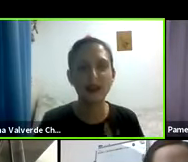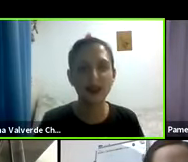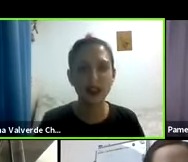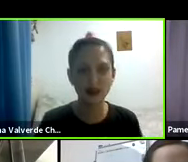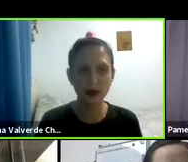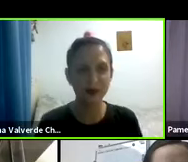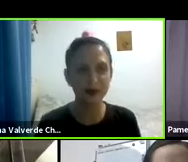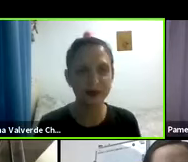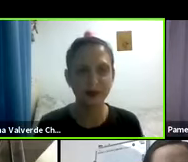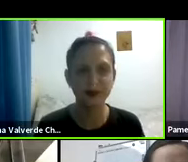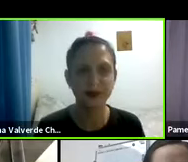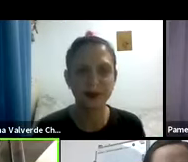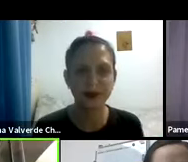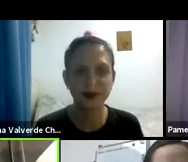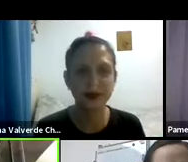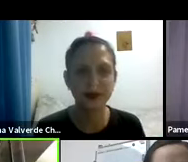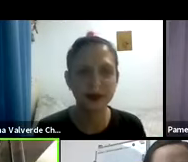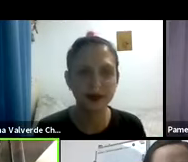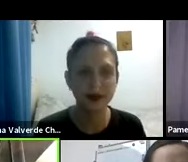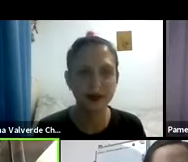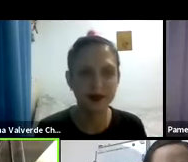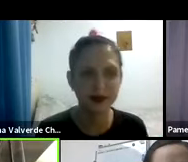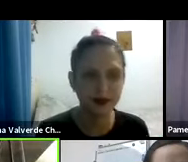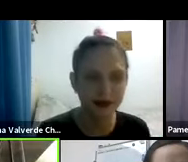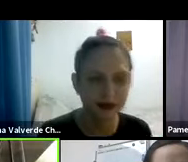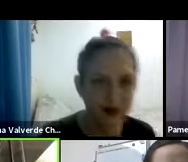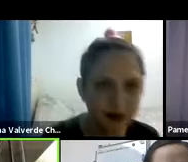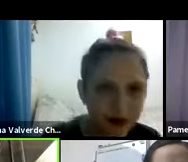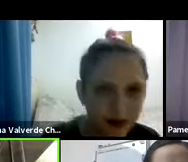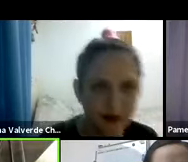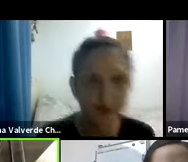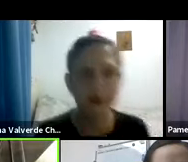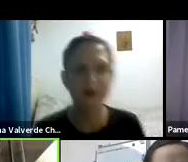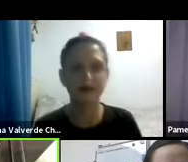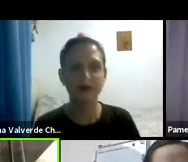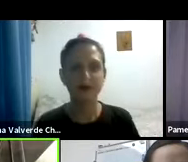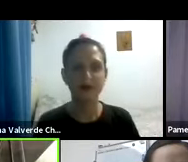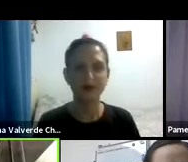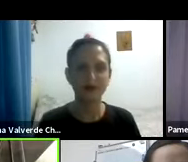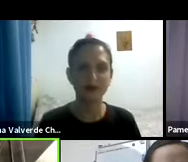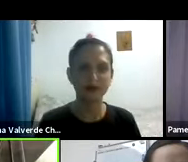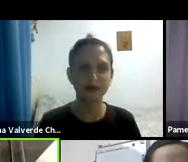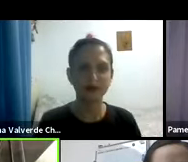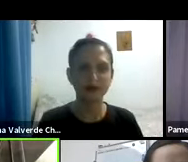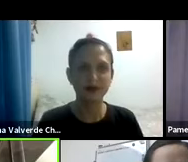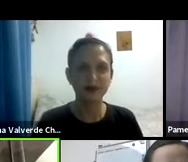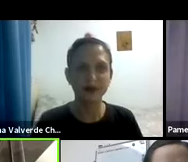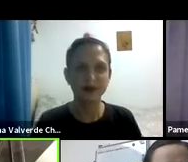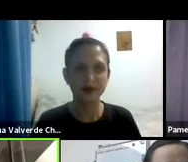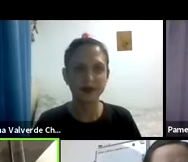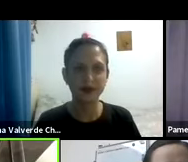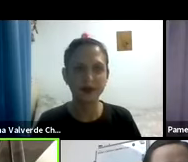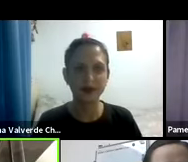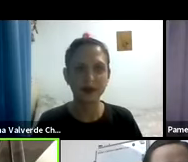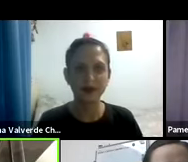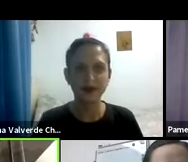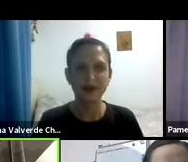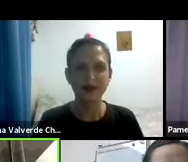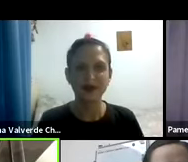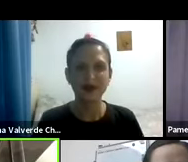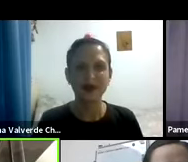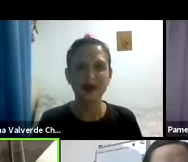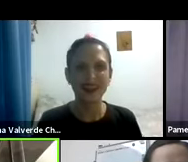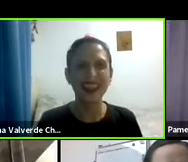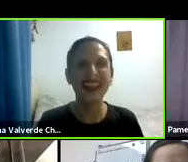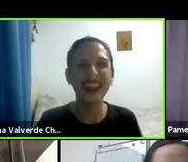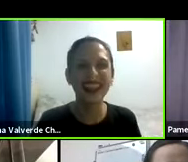sobre sobre esto claro no y yo pienso que voy voy voy primero por